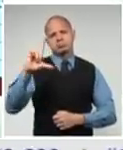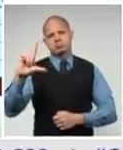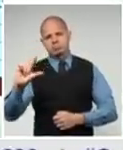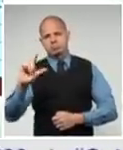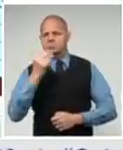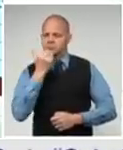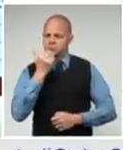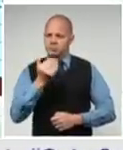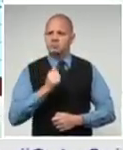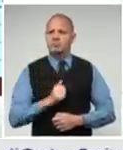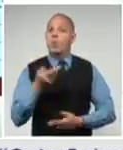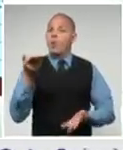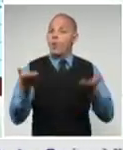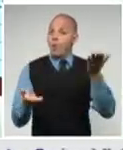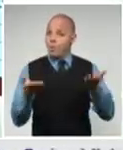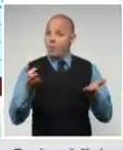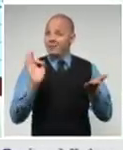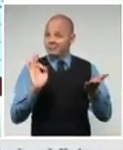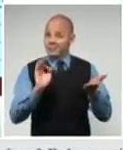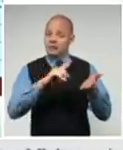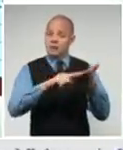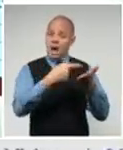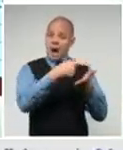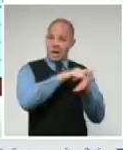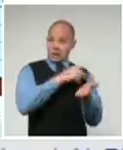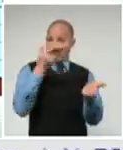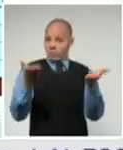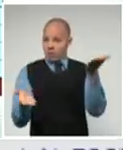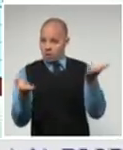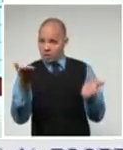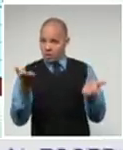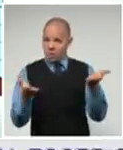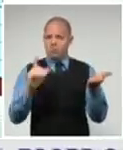comparación con la semana anterior.